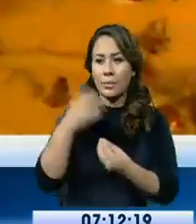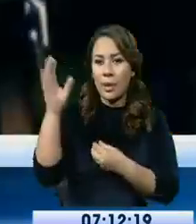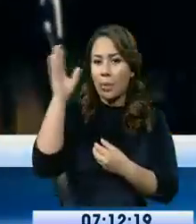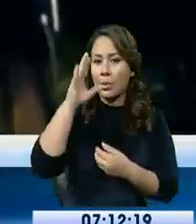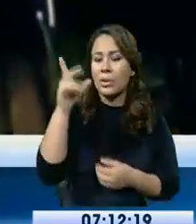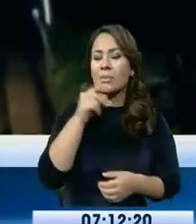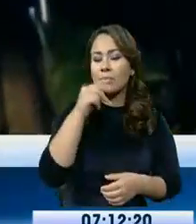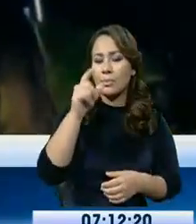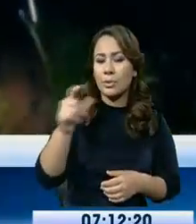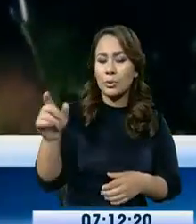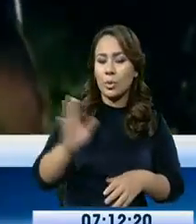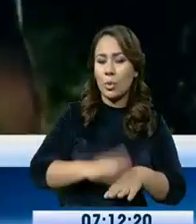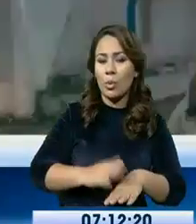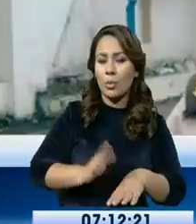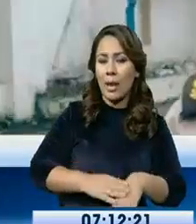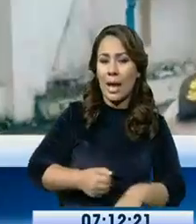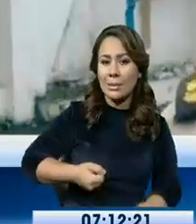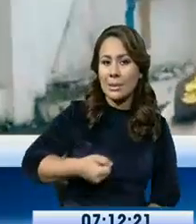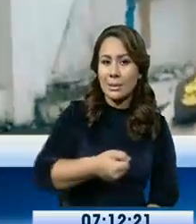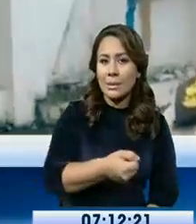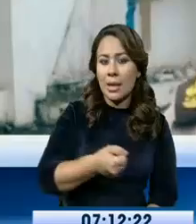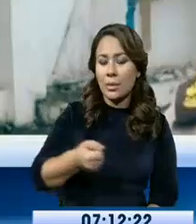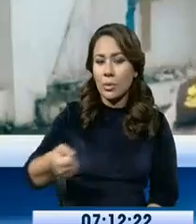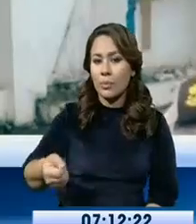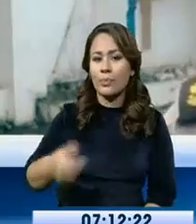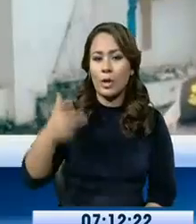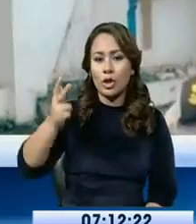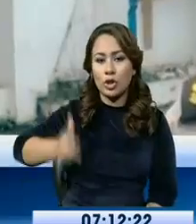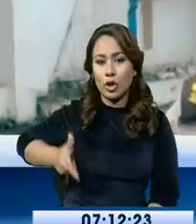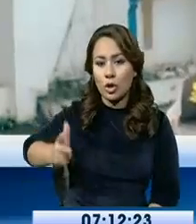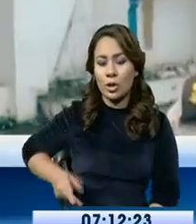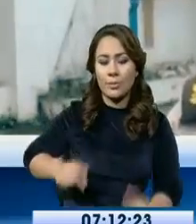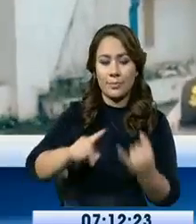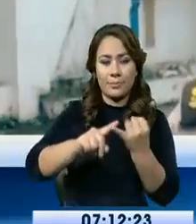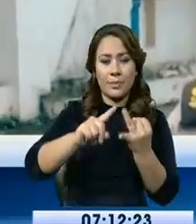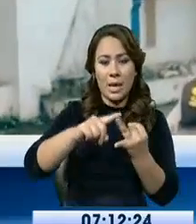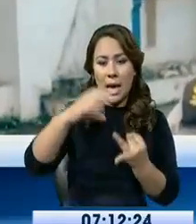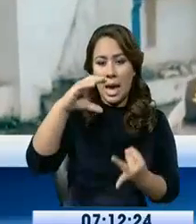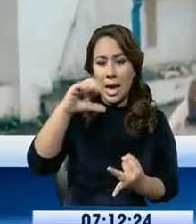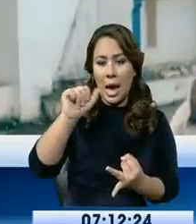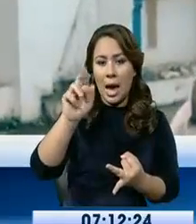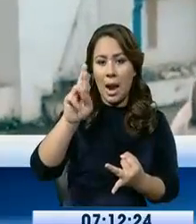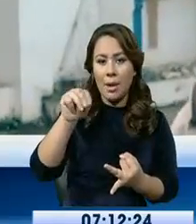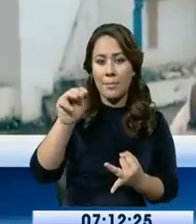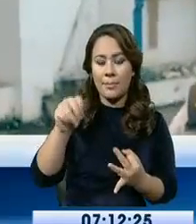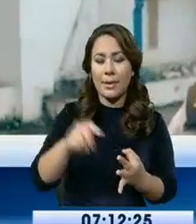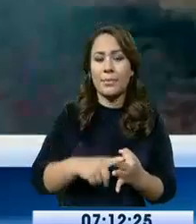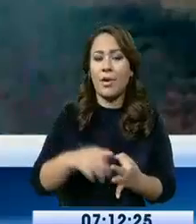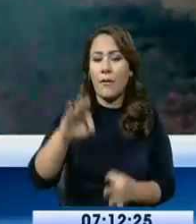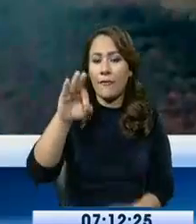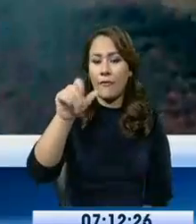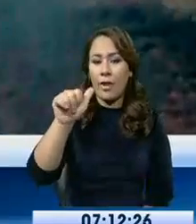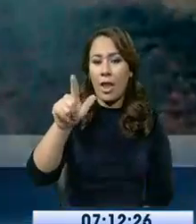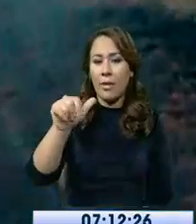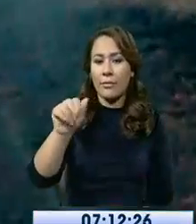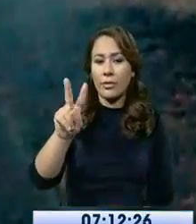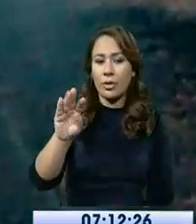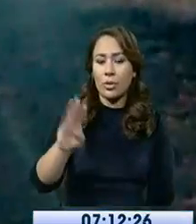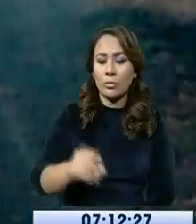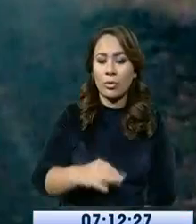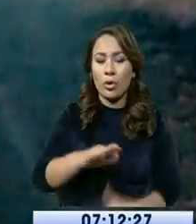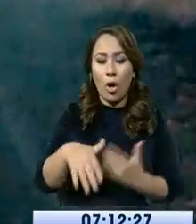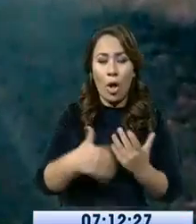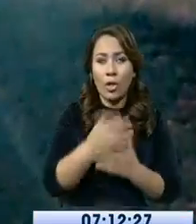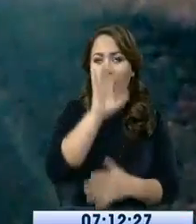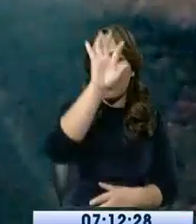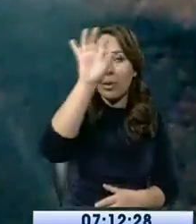localizar a los autores de los asesinatos. Tanto en Chone, en El Carmen, Flavio Alfaro y en sí en toda la provincia. Con cámaras, Eduardo García desde la